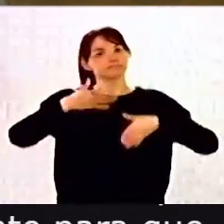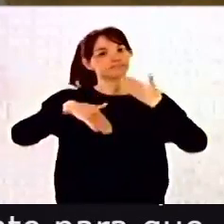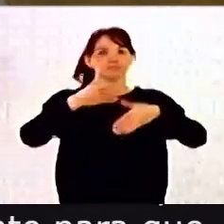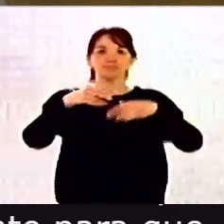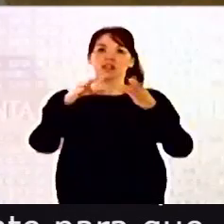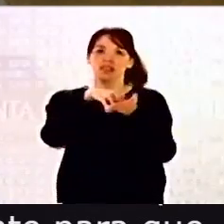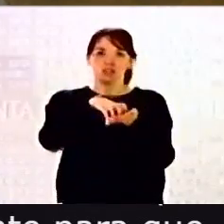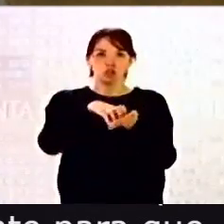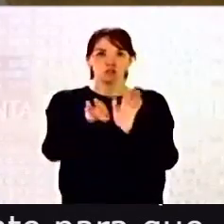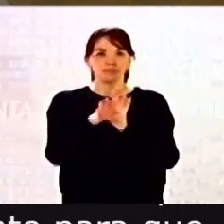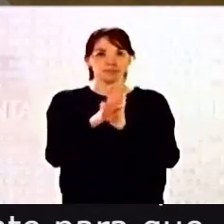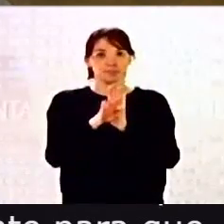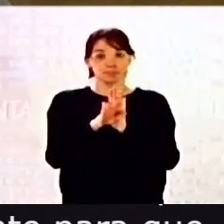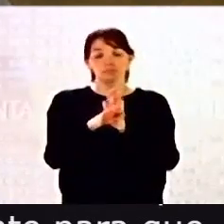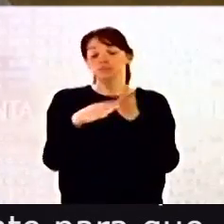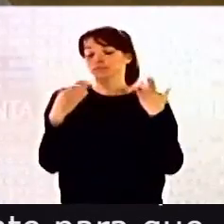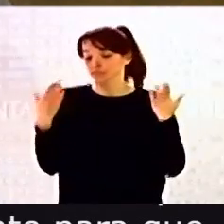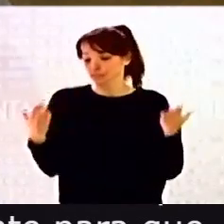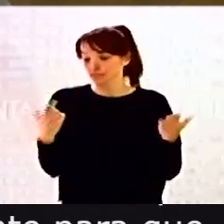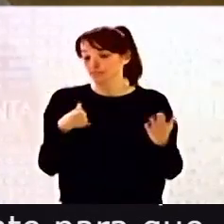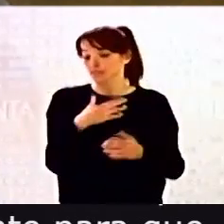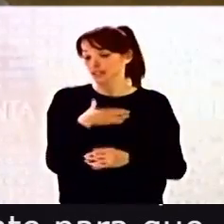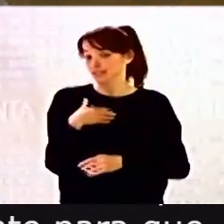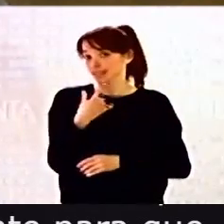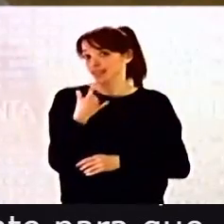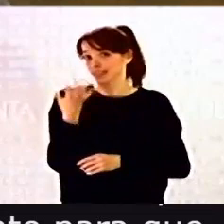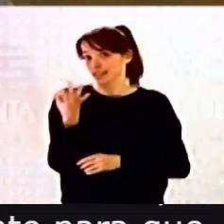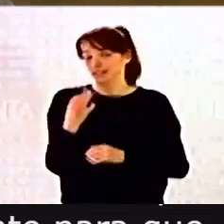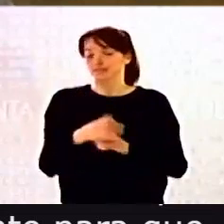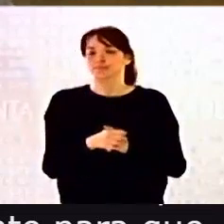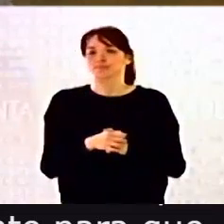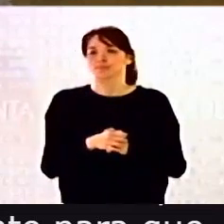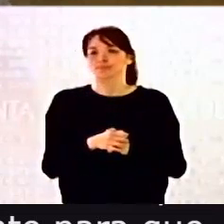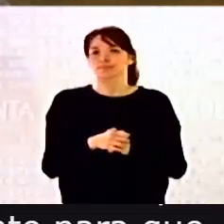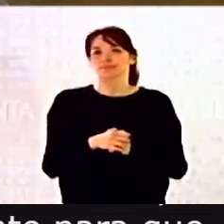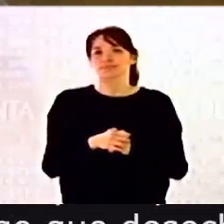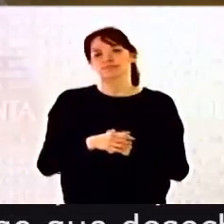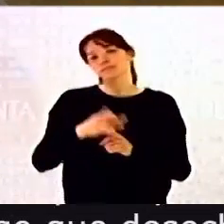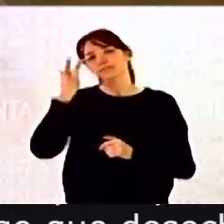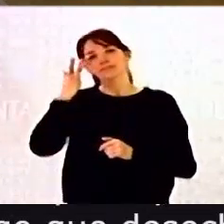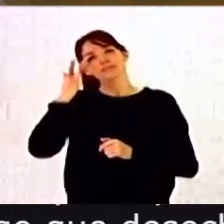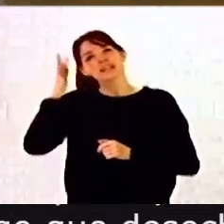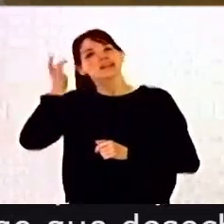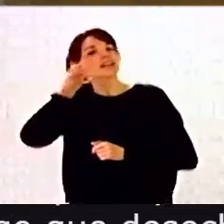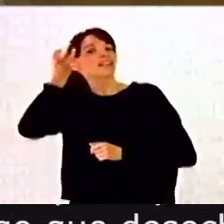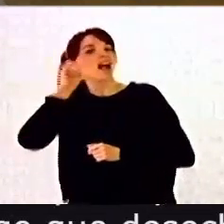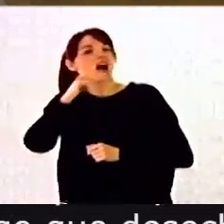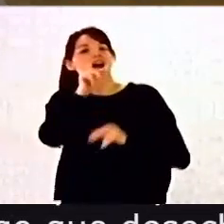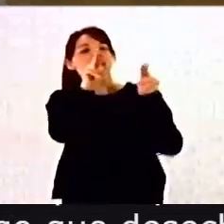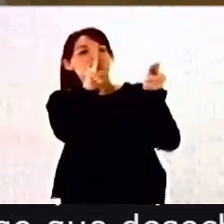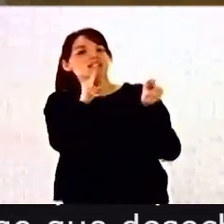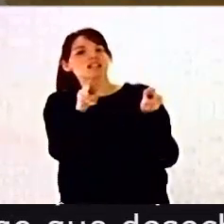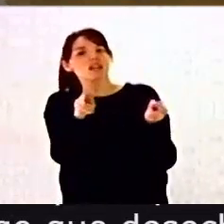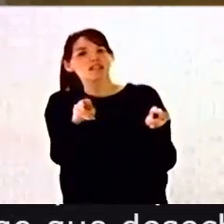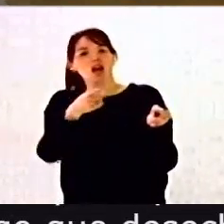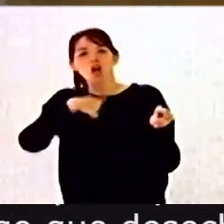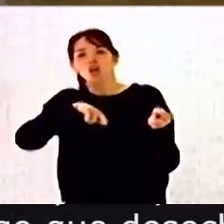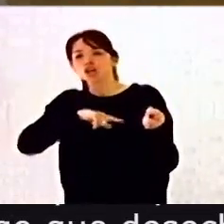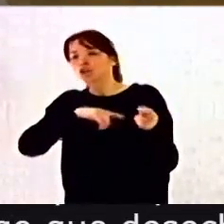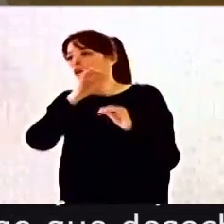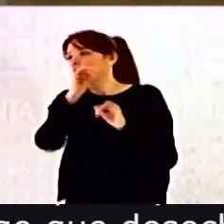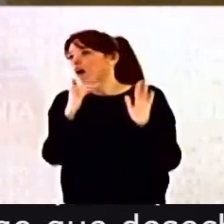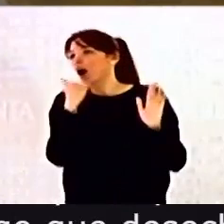centro. Por lo tanto, tengo que desechar la idea de que esa residencia no tiene toda nuestra intervención puesta